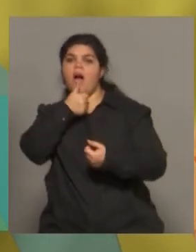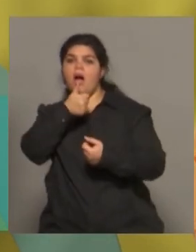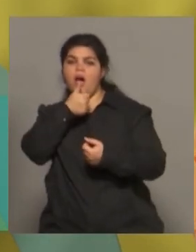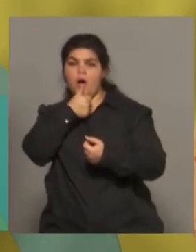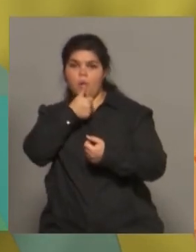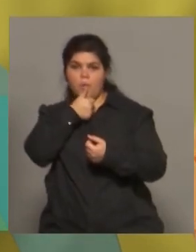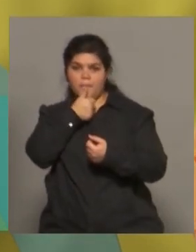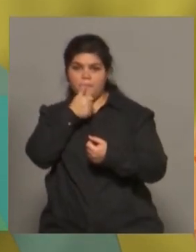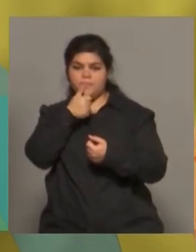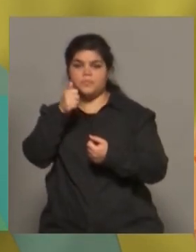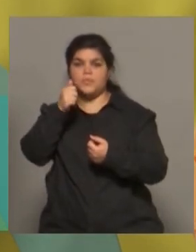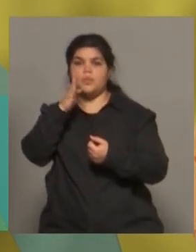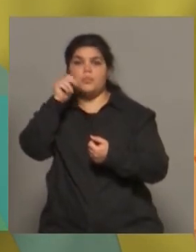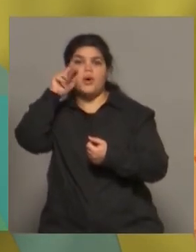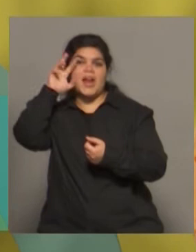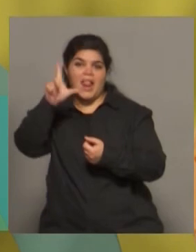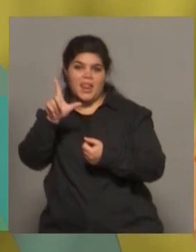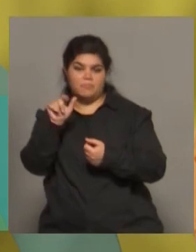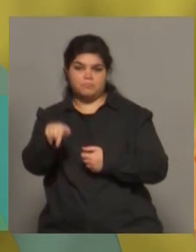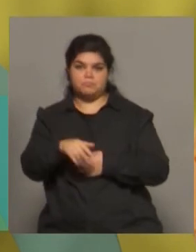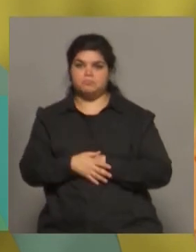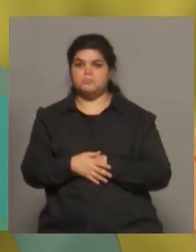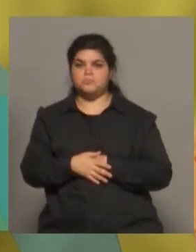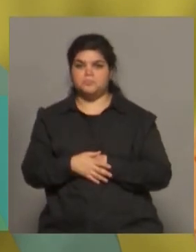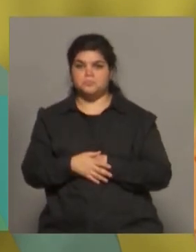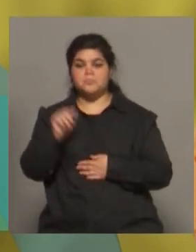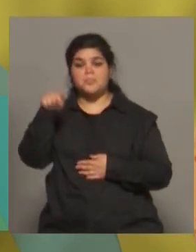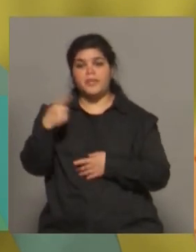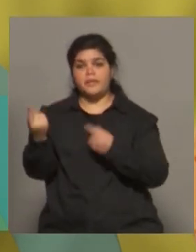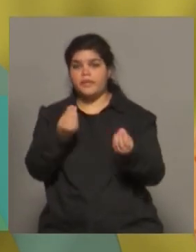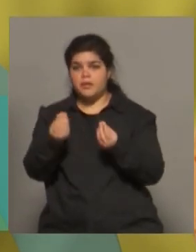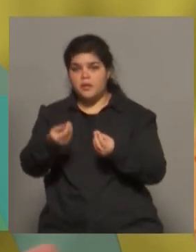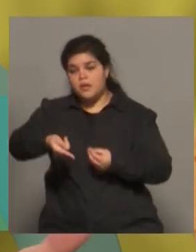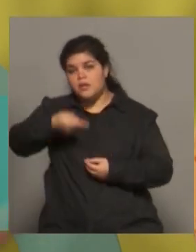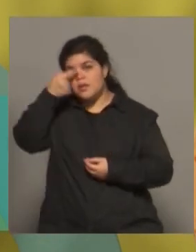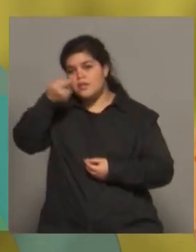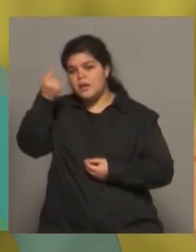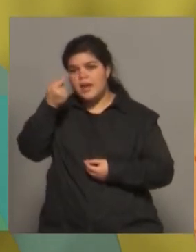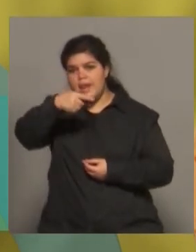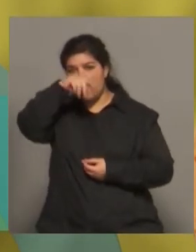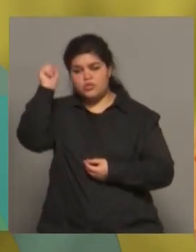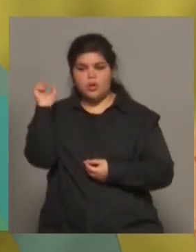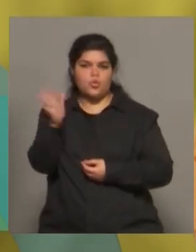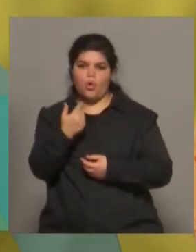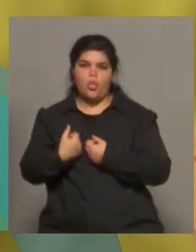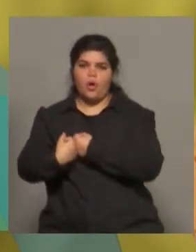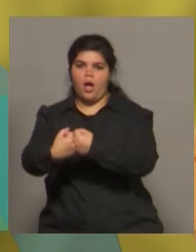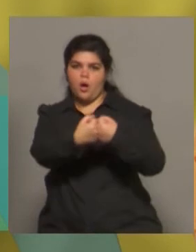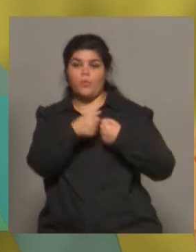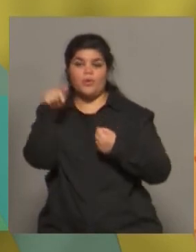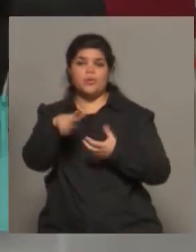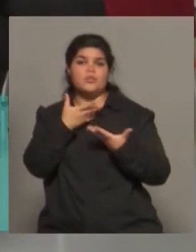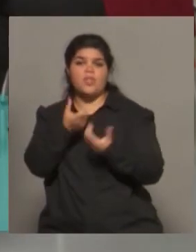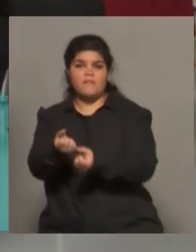que creo que es muy importante y creo que es uno de los intereses nacionales que creo que todos vamos a coincidir con que hay que defender